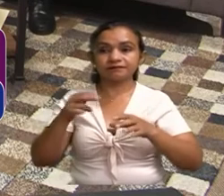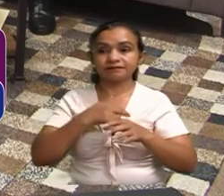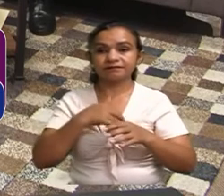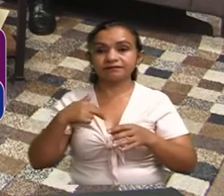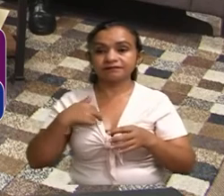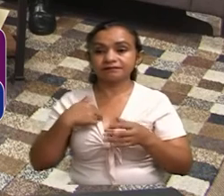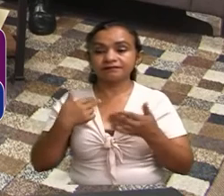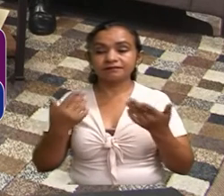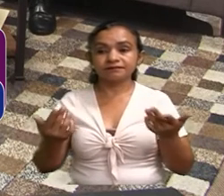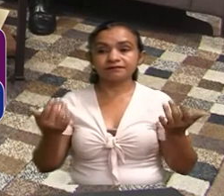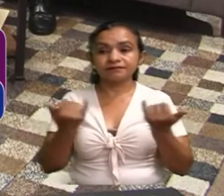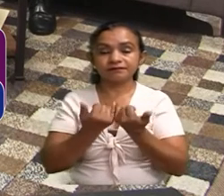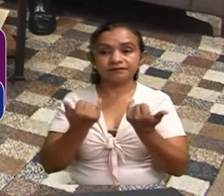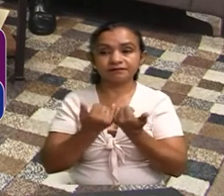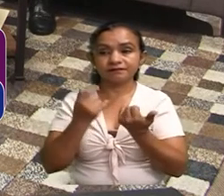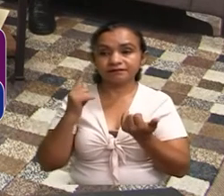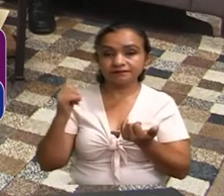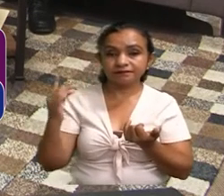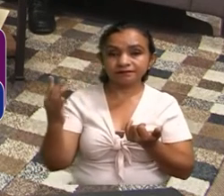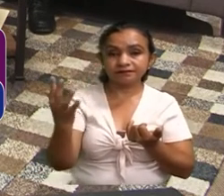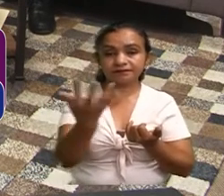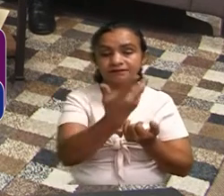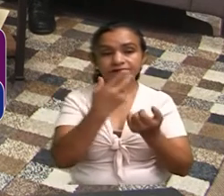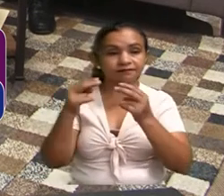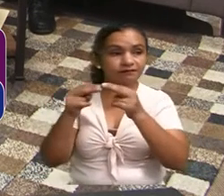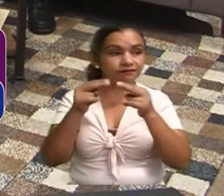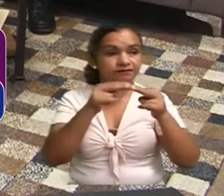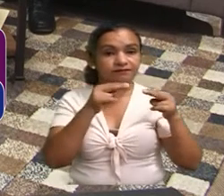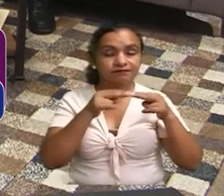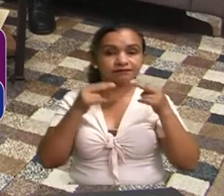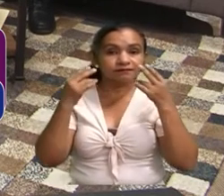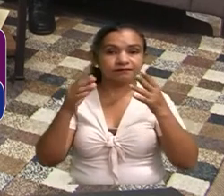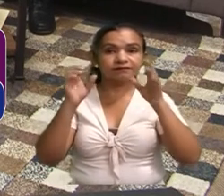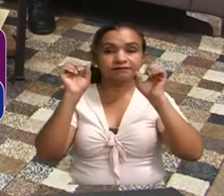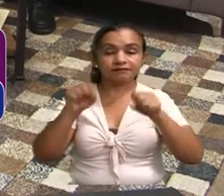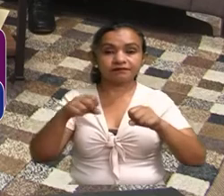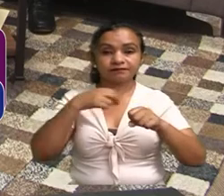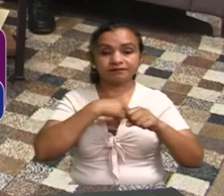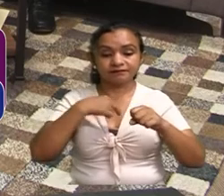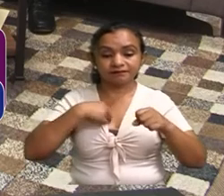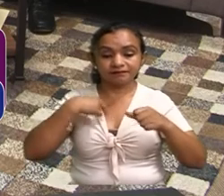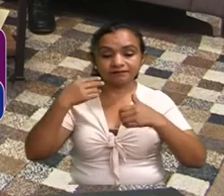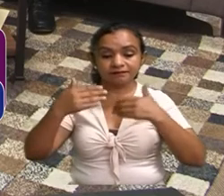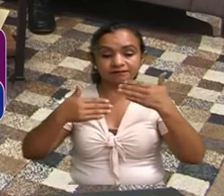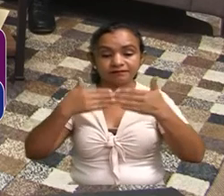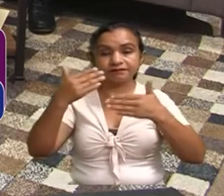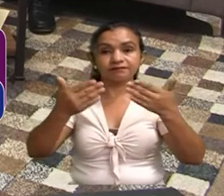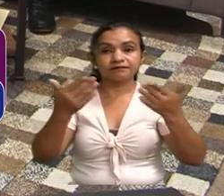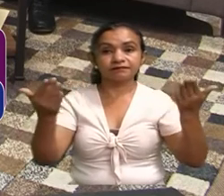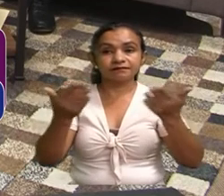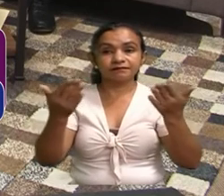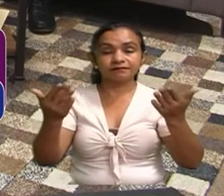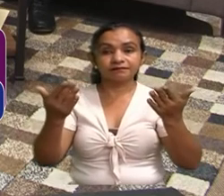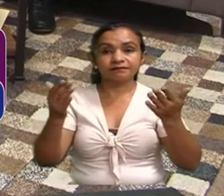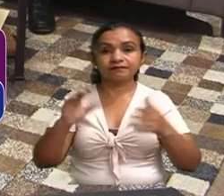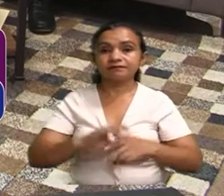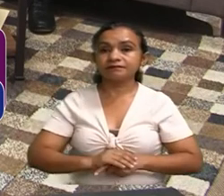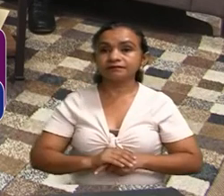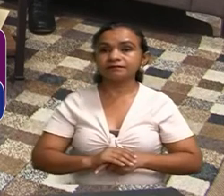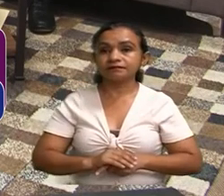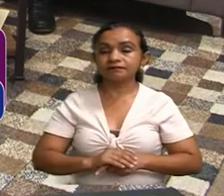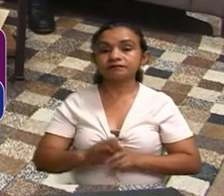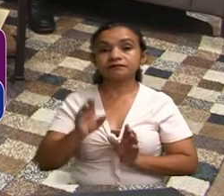es parte de todo el engranaje de cosas, de que se mueven para, de manera, hacer